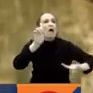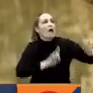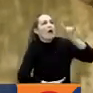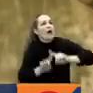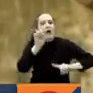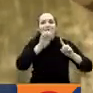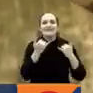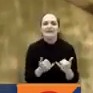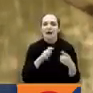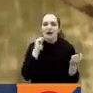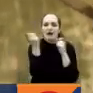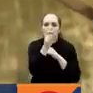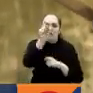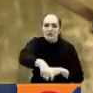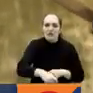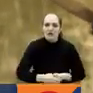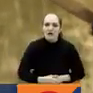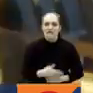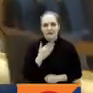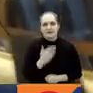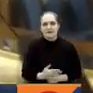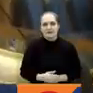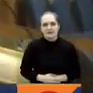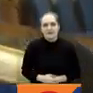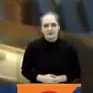hacer cambios. Gracias.